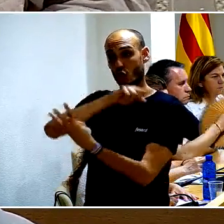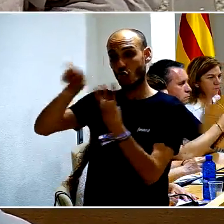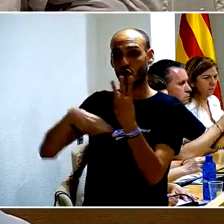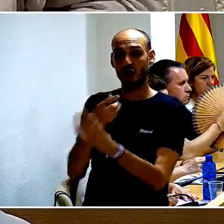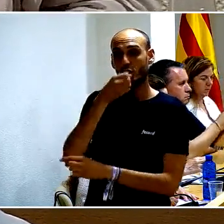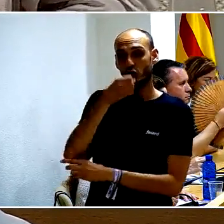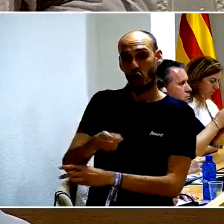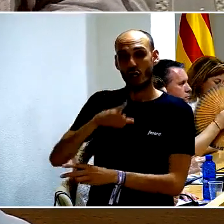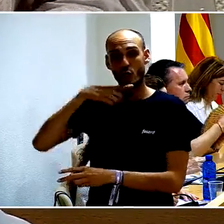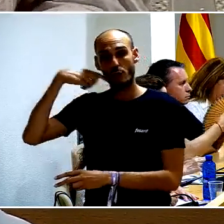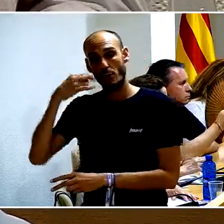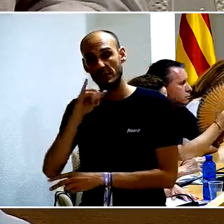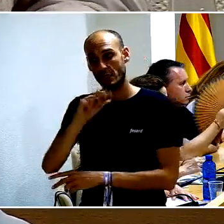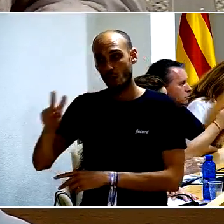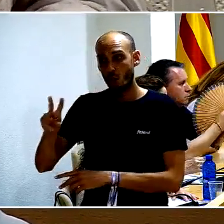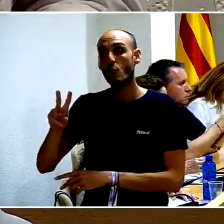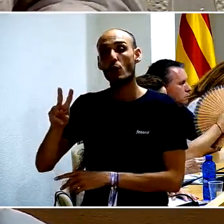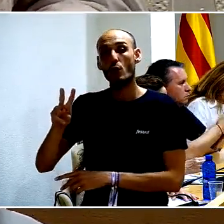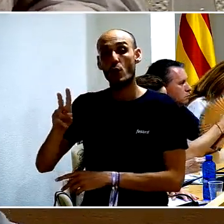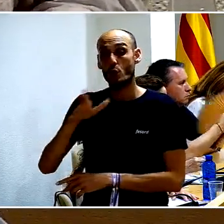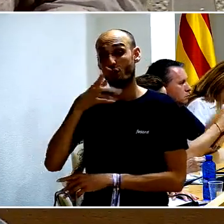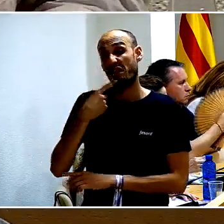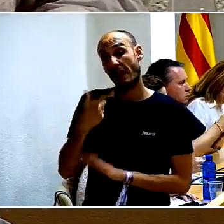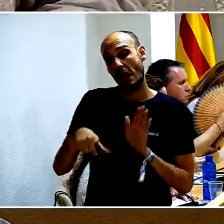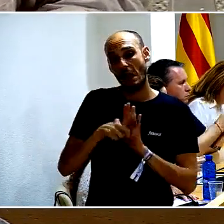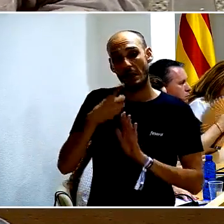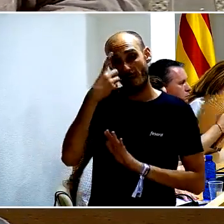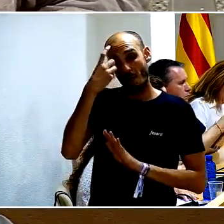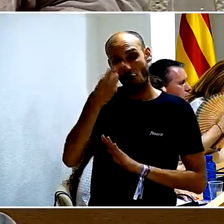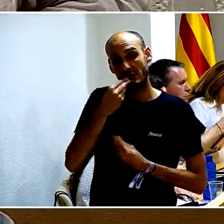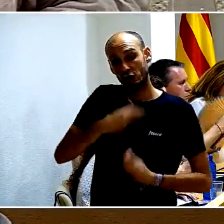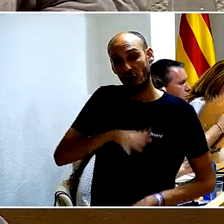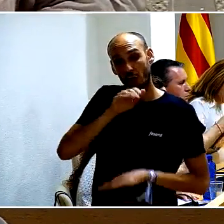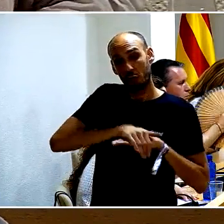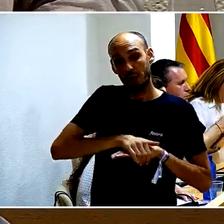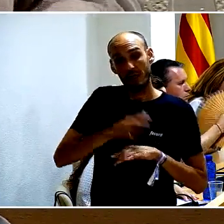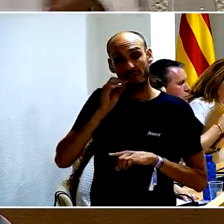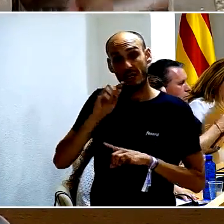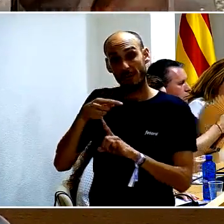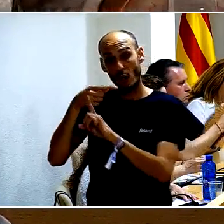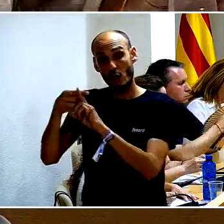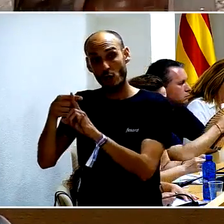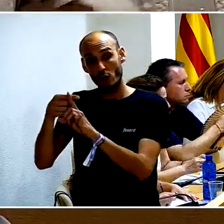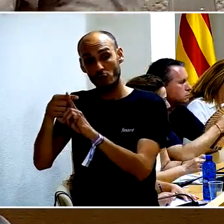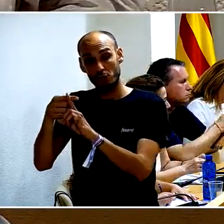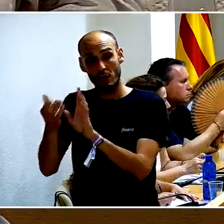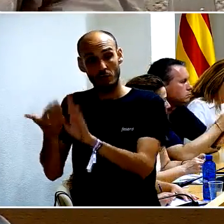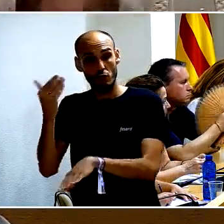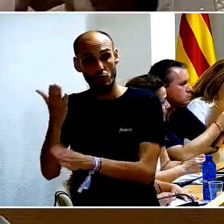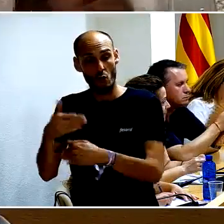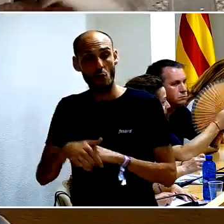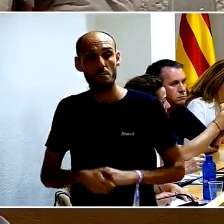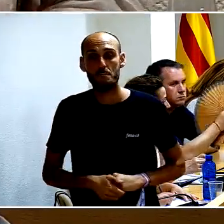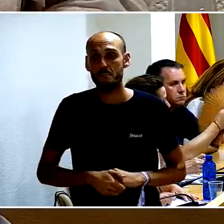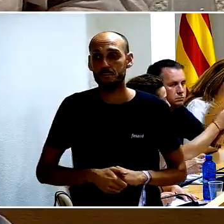Esquerra Unida, en cumplimiento de la ley de memoria histórica, y descarta quitar una cruz similar que existe en el municipio dinámico. Con